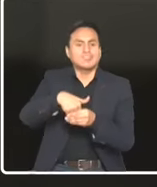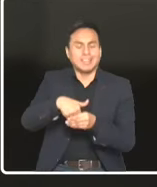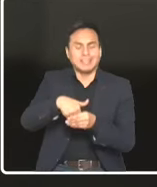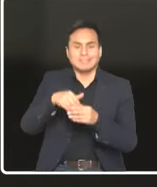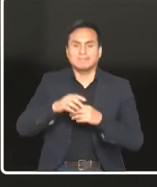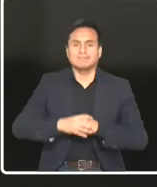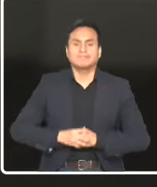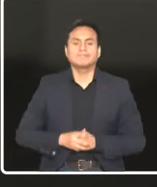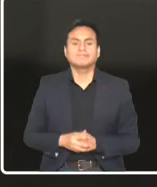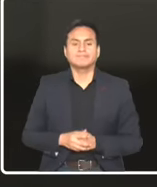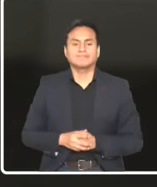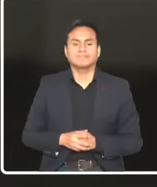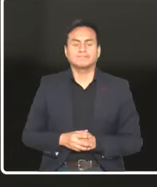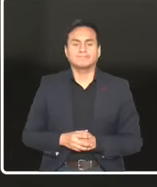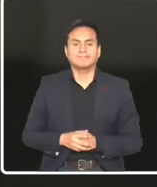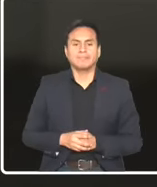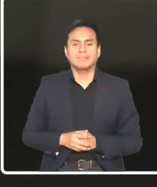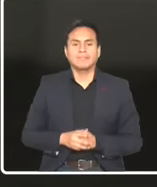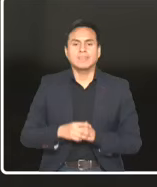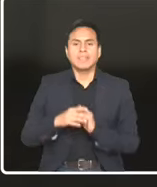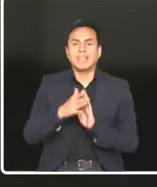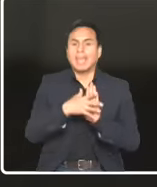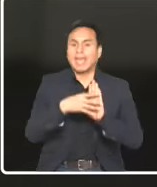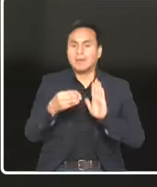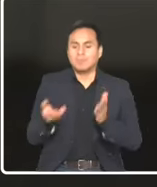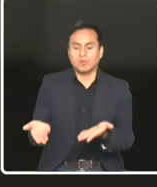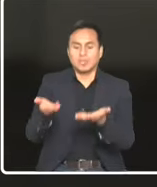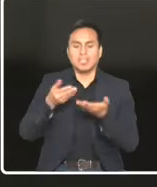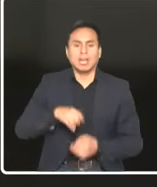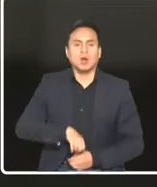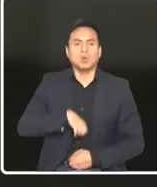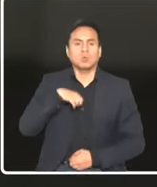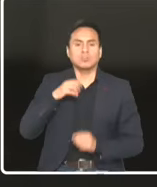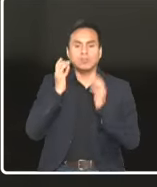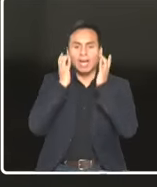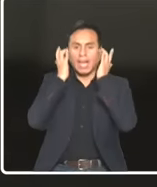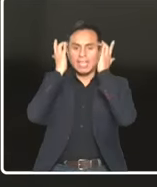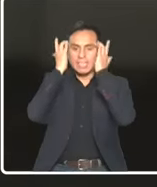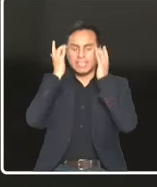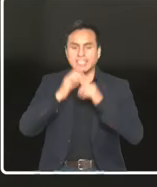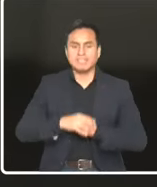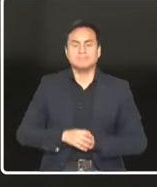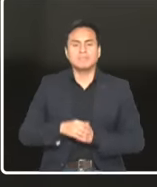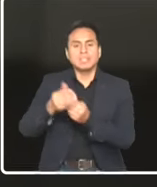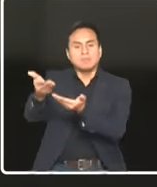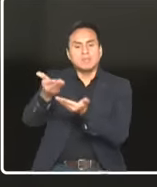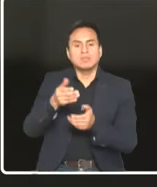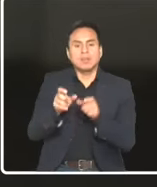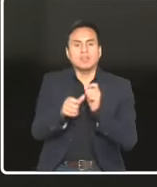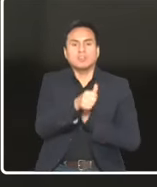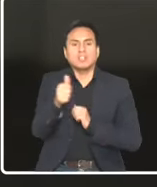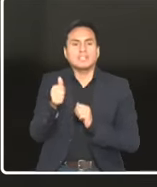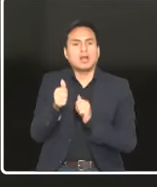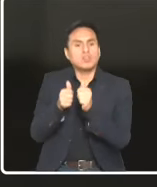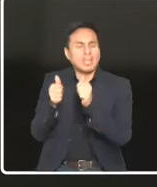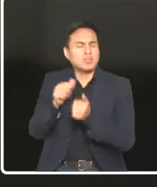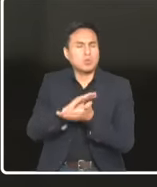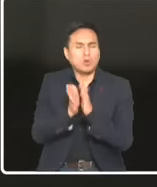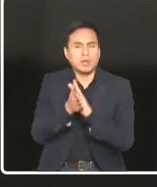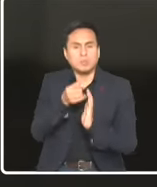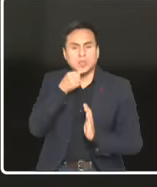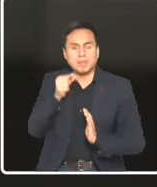electoral que es un ejemplo que nos llena de Orgullo y alegría e invito a todas las autoridades que